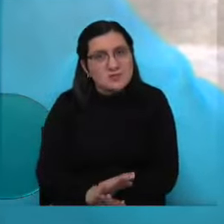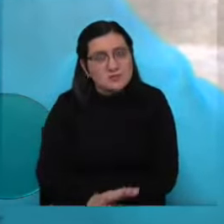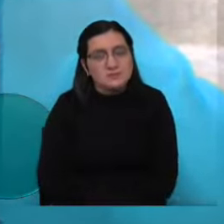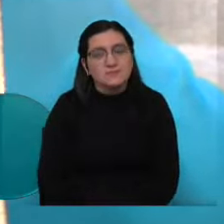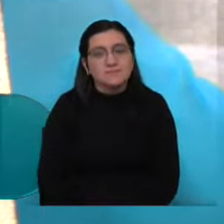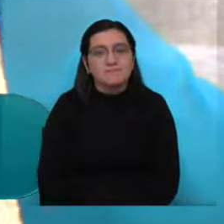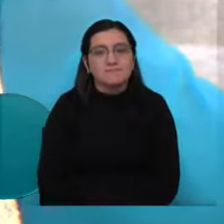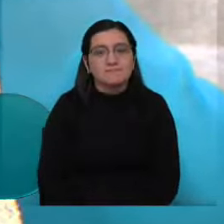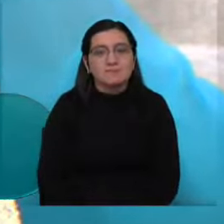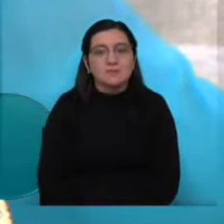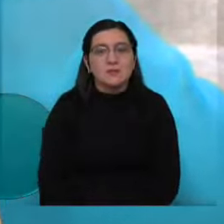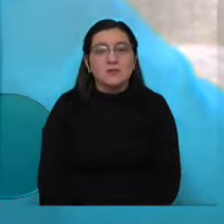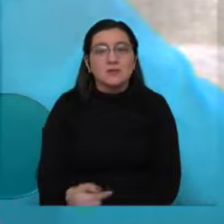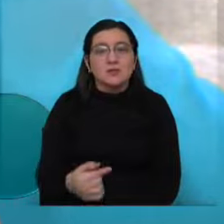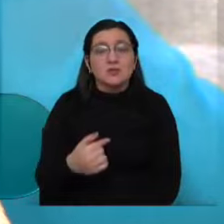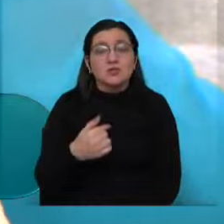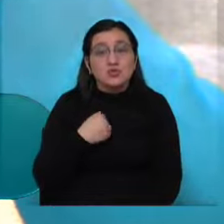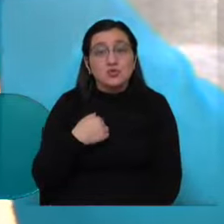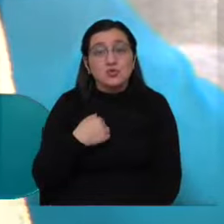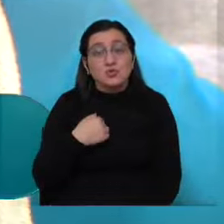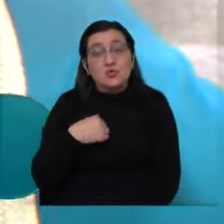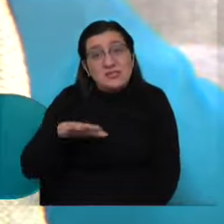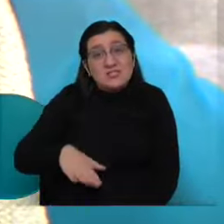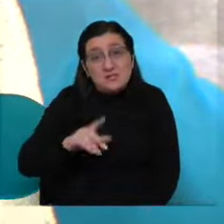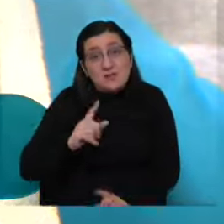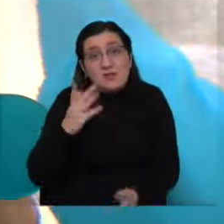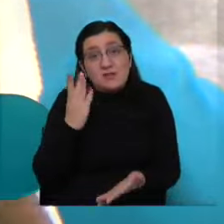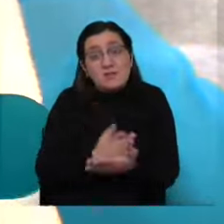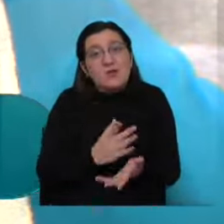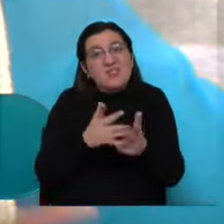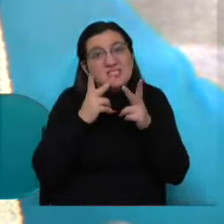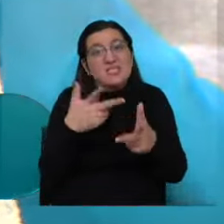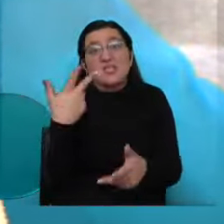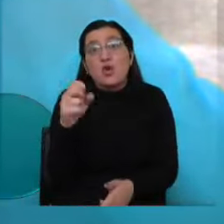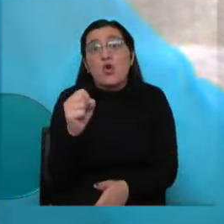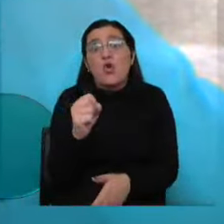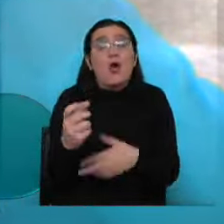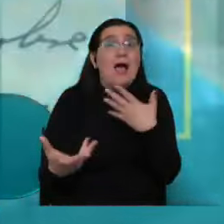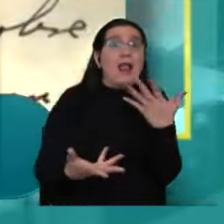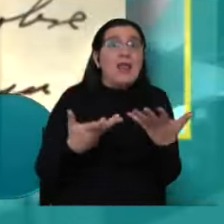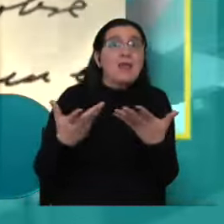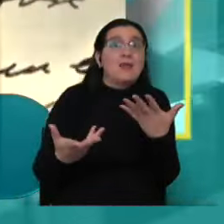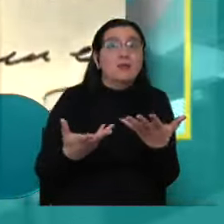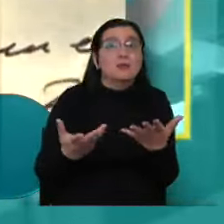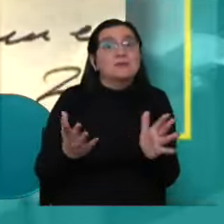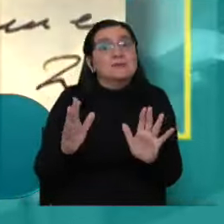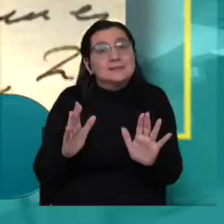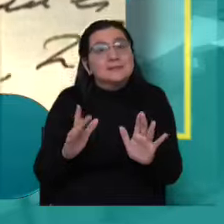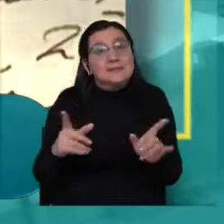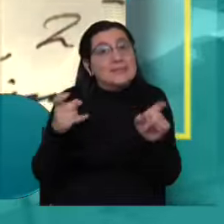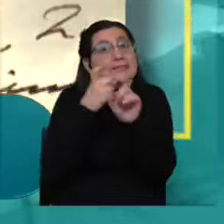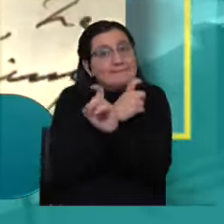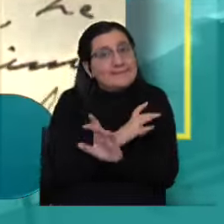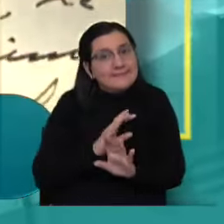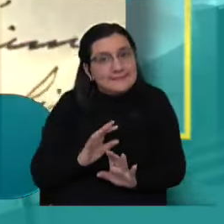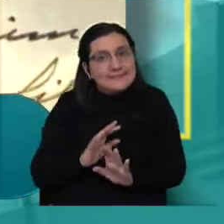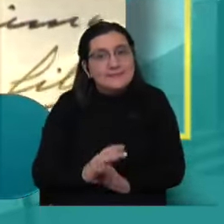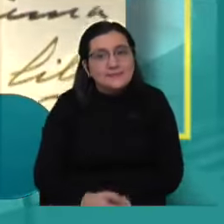eh yo le tuve la infancia La dictadura pero decir que no a un a un ofrecimiento un agasajo era difícil no la